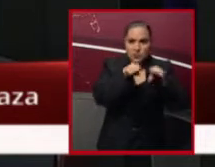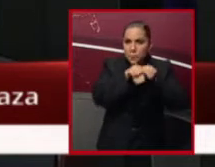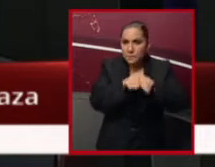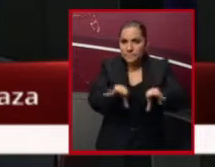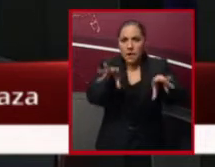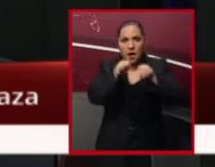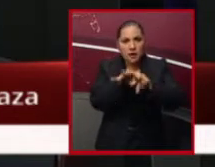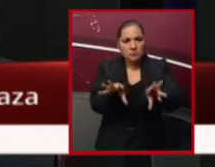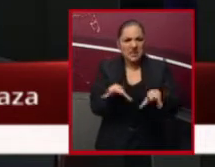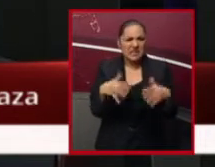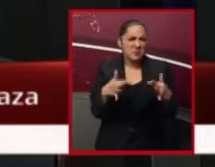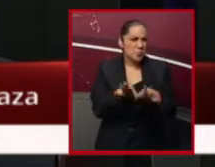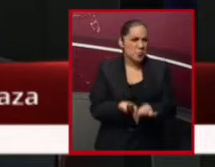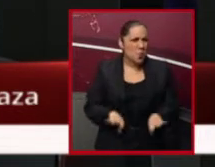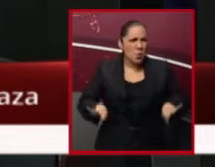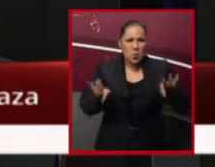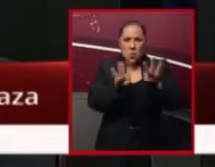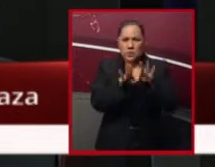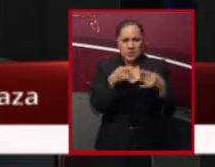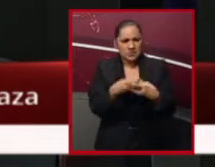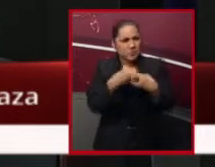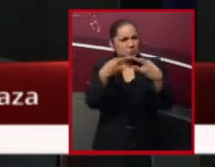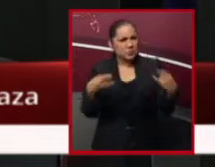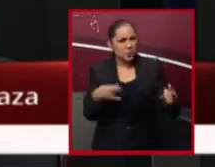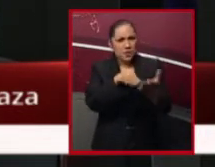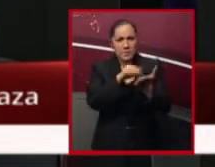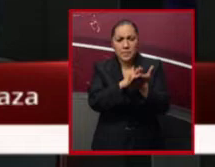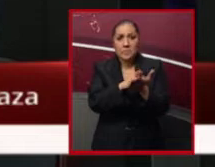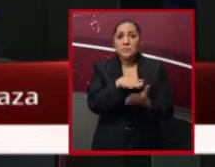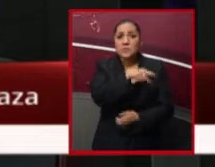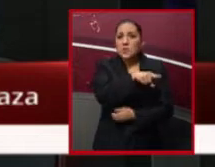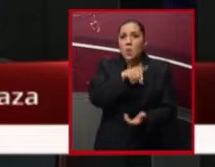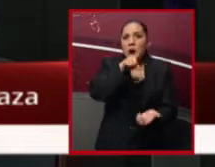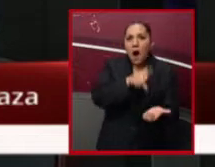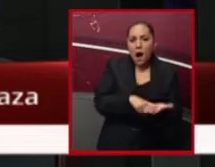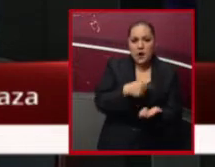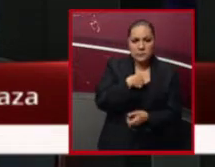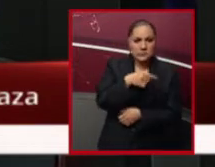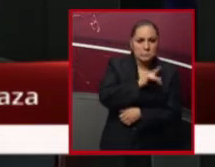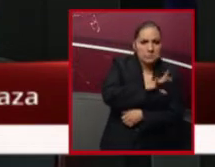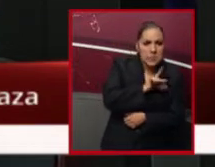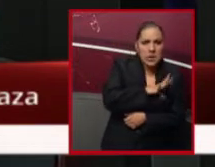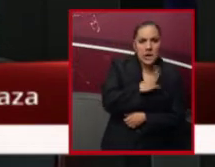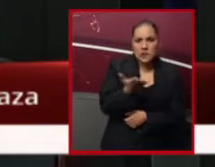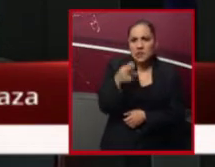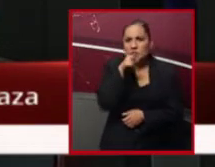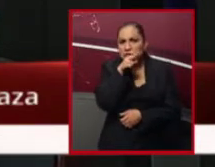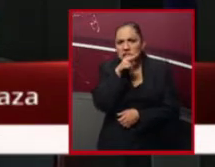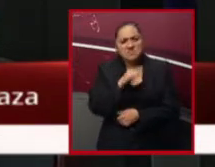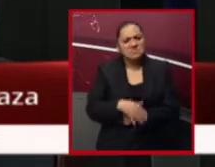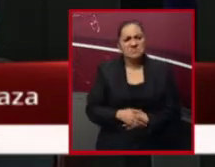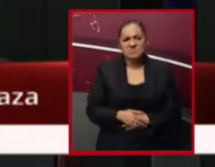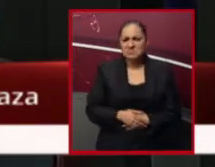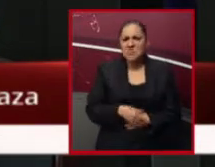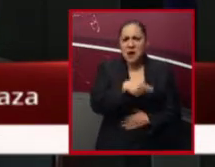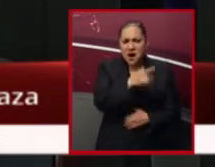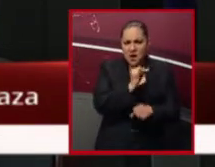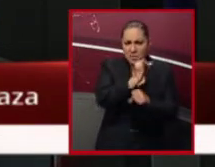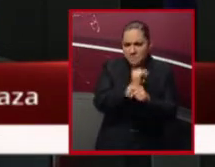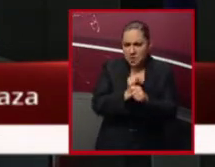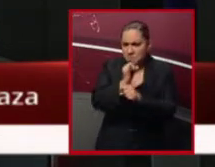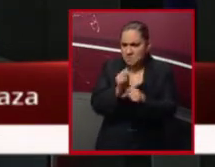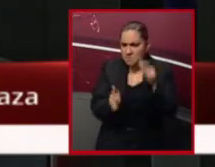el menor recato o miedo, daba los nombres de todos los que estaban involucrados en la